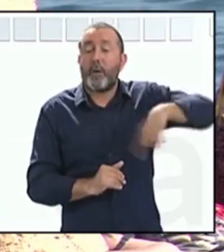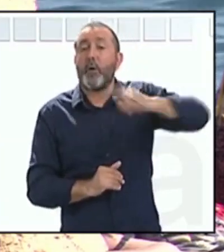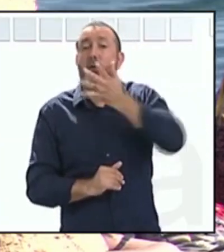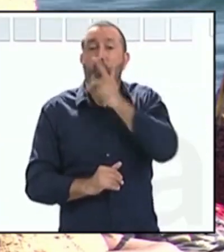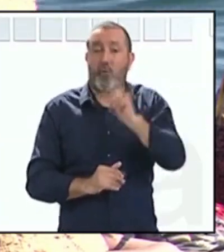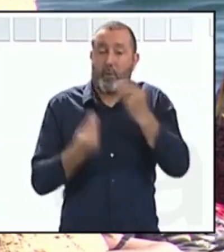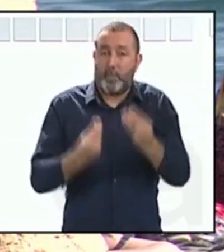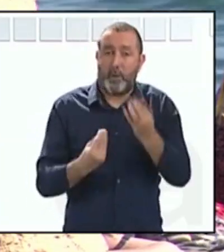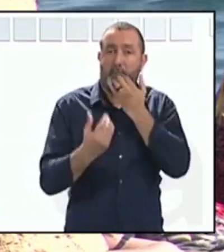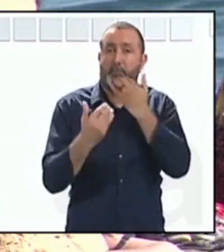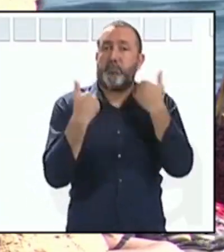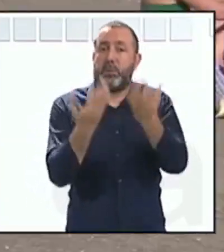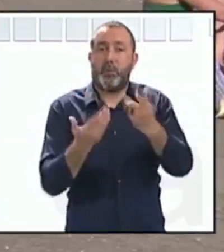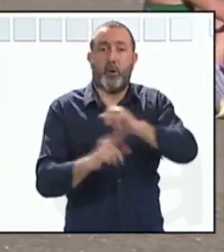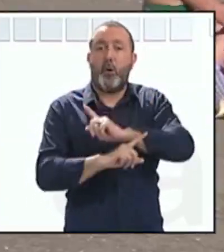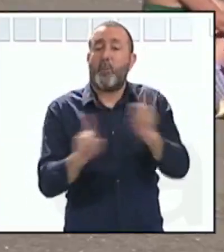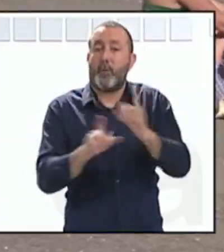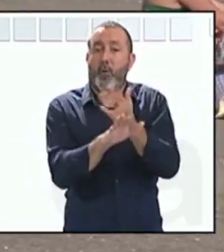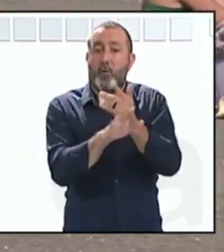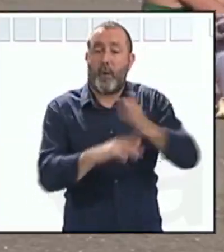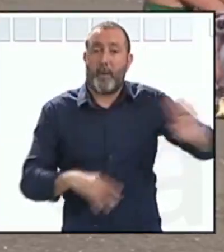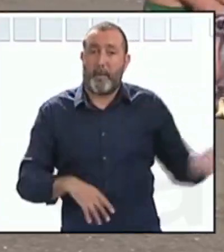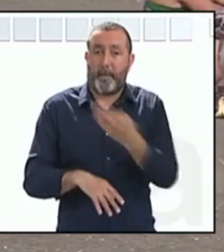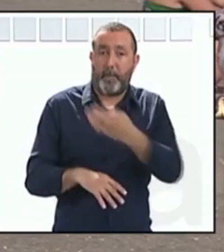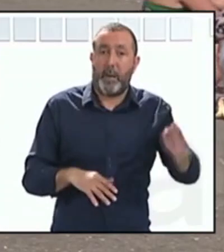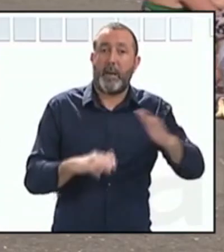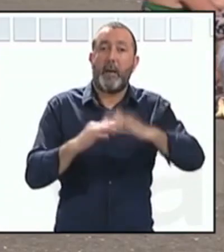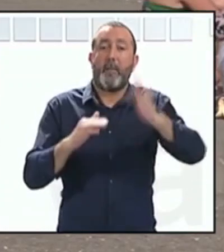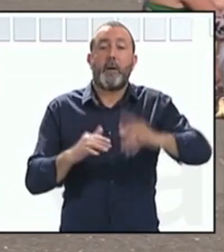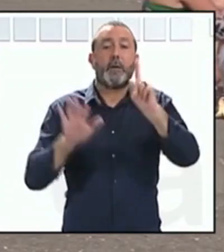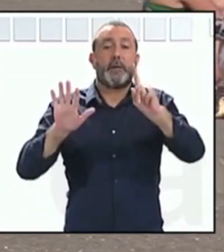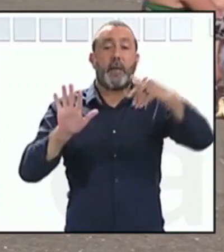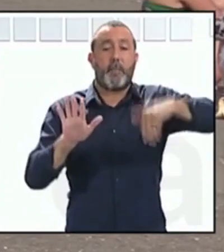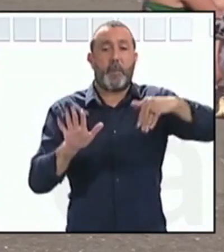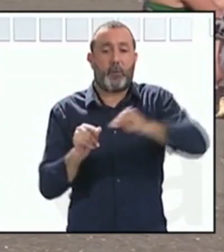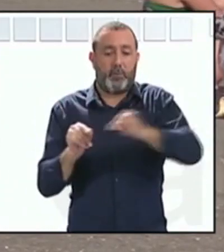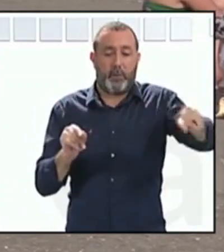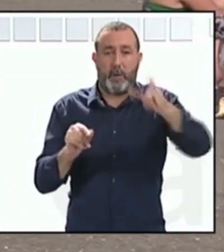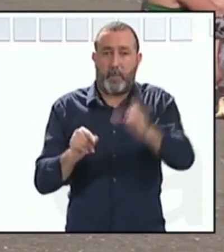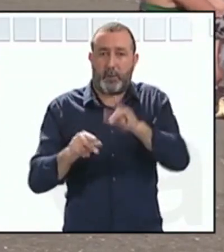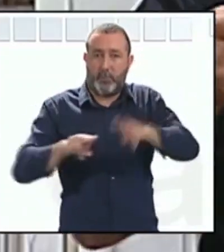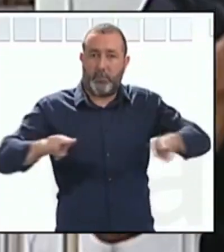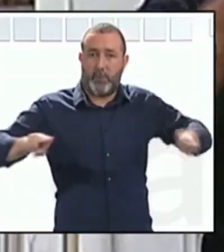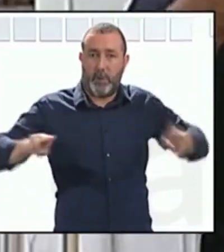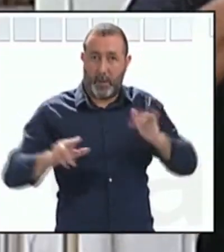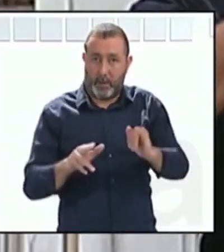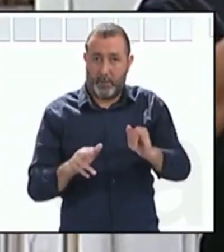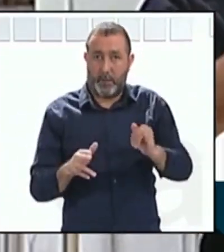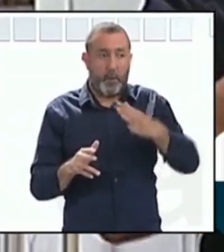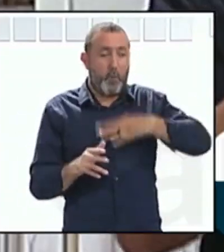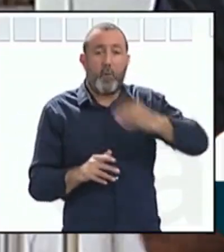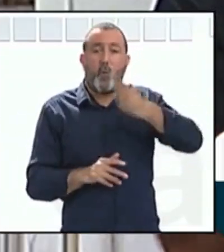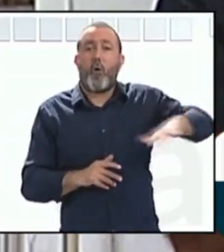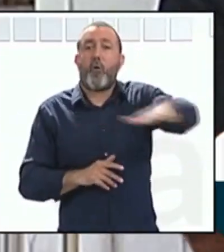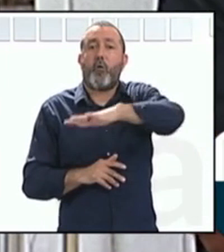conocidas, como por ejemplo que no se puede jugar a las palas a menos de 6 metros de la gente. A lo mejor si te pones a hacerlo donde, en la